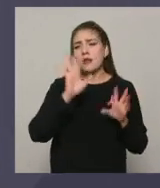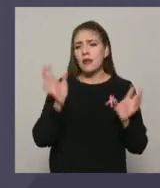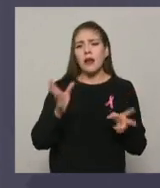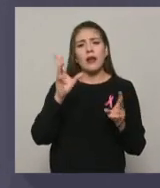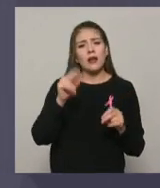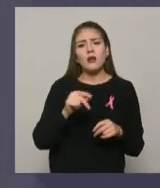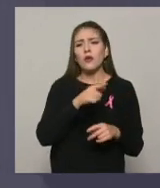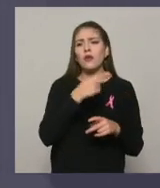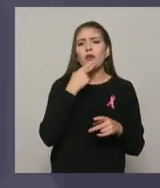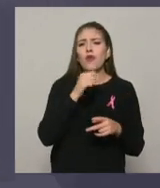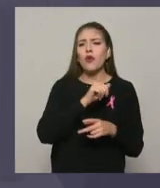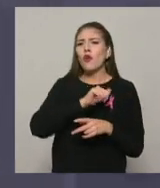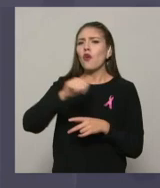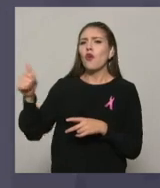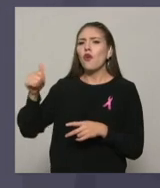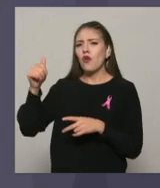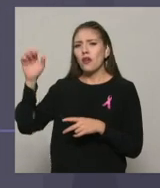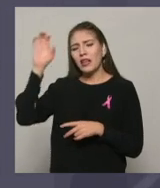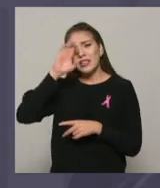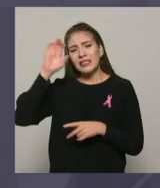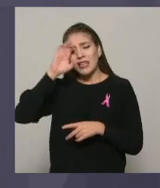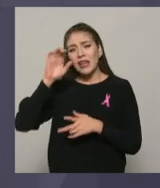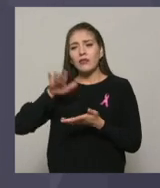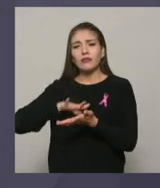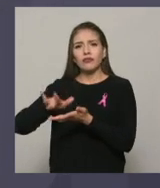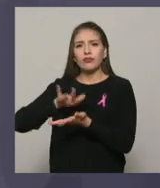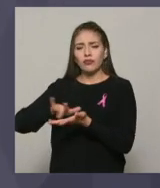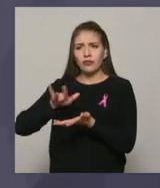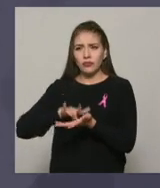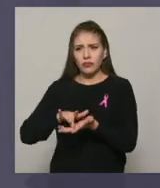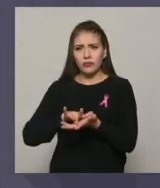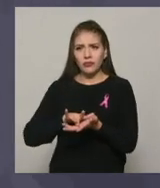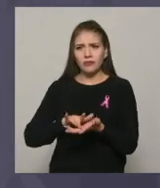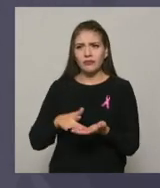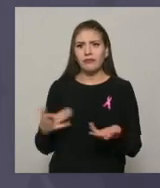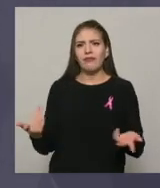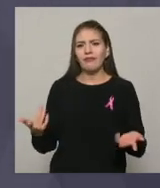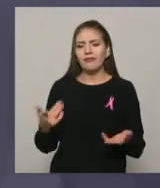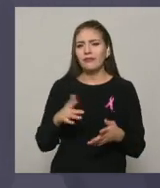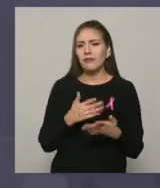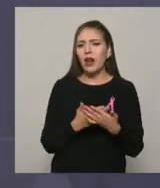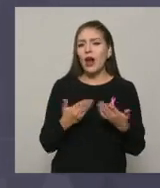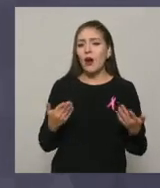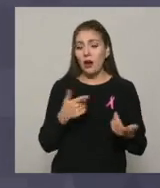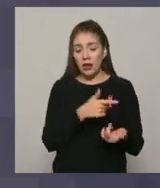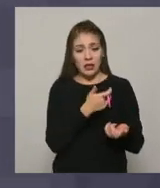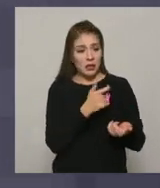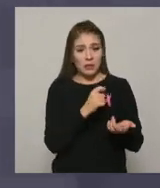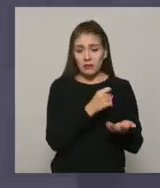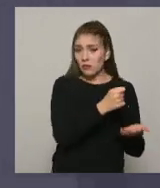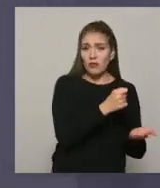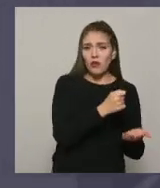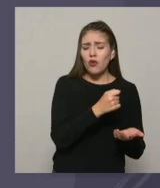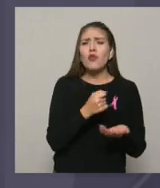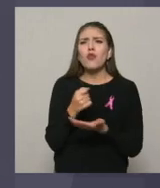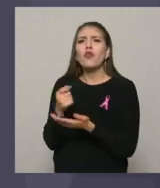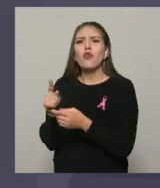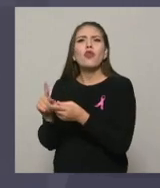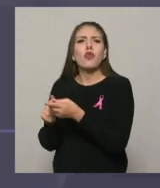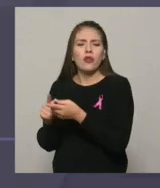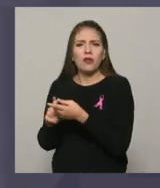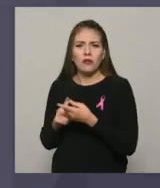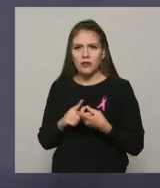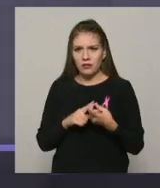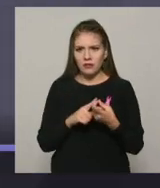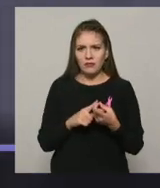otros programas de ciencia. Entonces, el cambio es ahora ese dinero a dónde va a ir, ¿no? Claro, hay que estar muy al pendiente y con